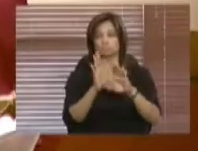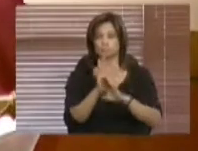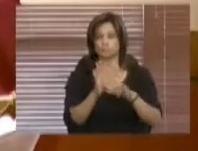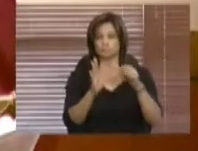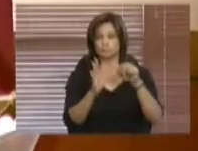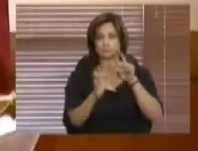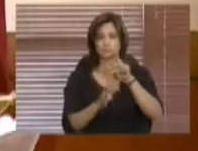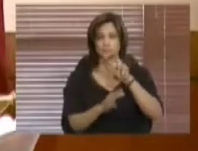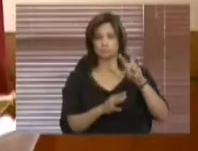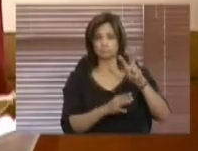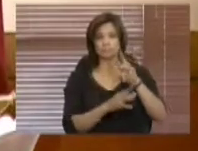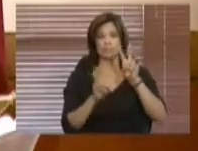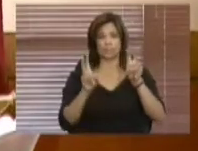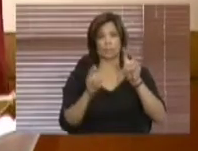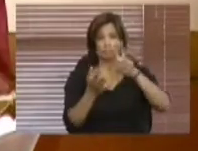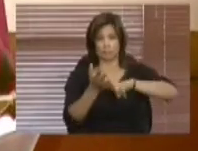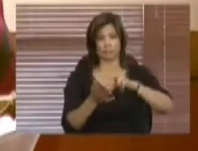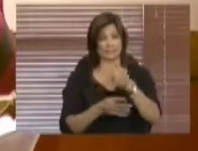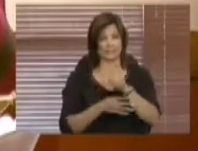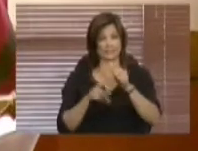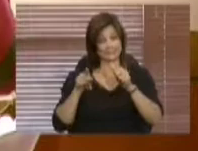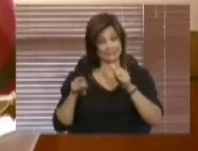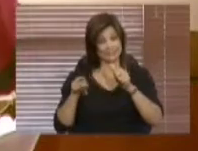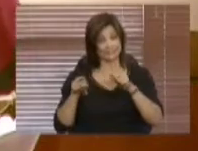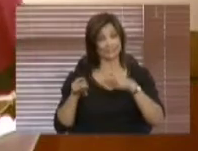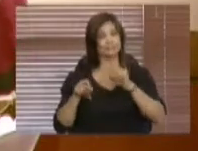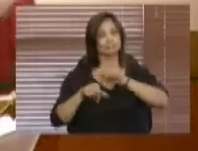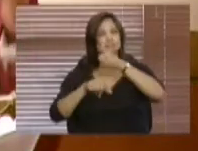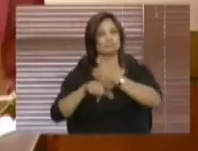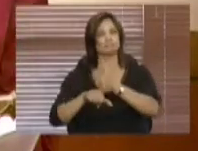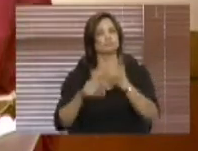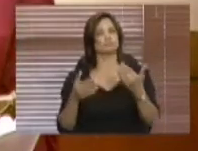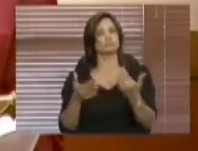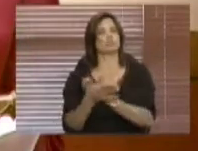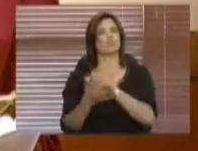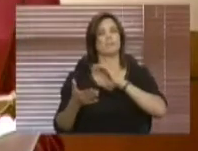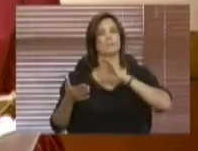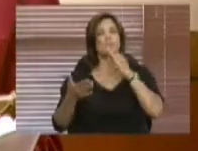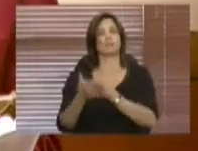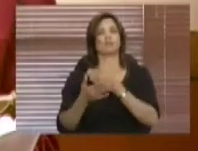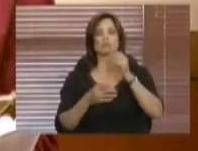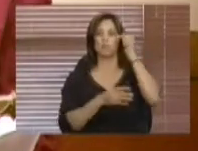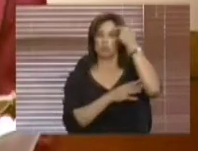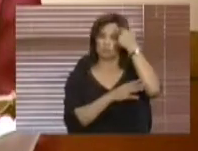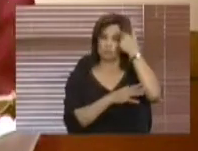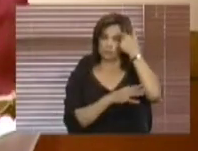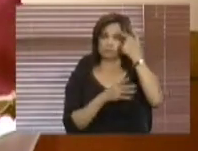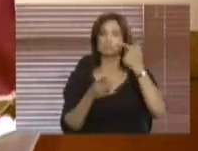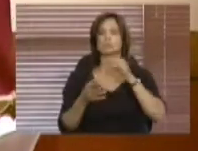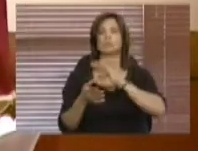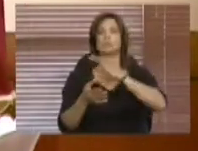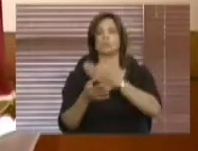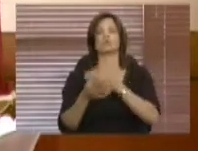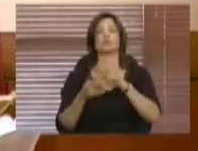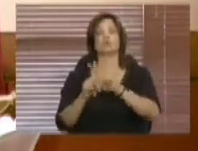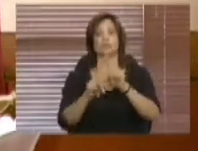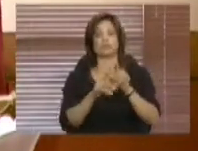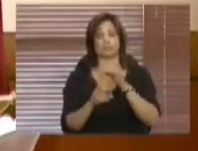del 26 de enero de 2010 creó un nuevo poder del Estado, poder